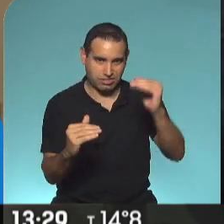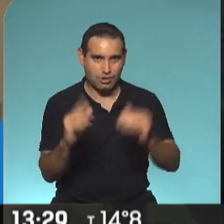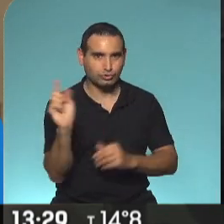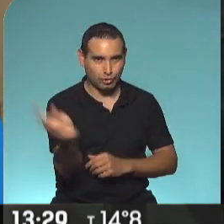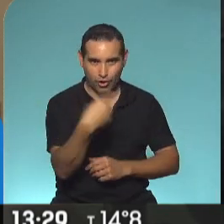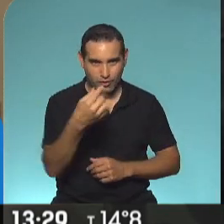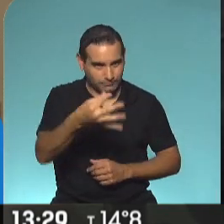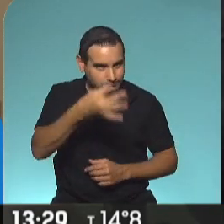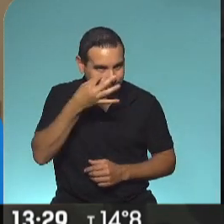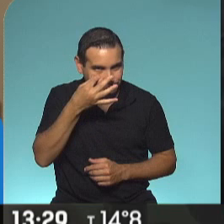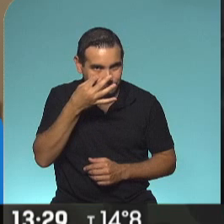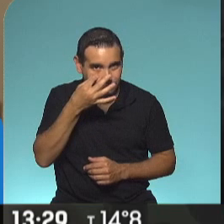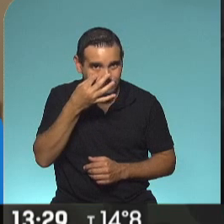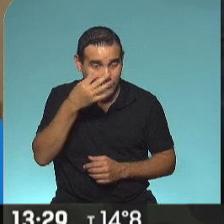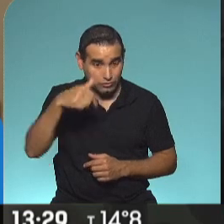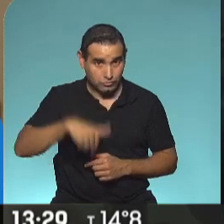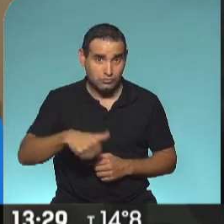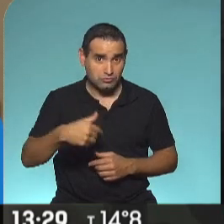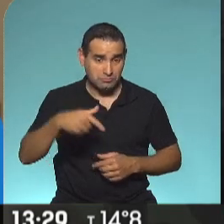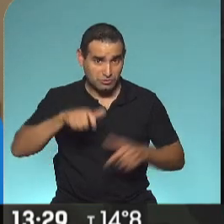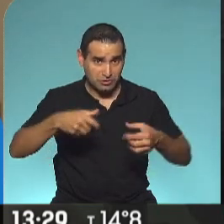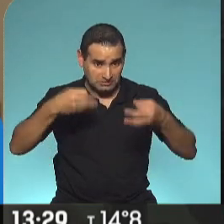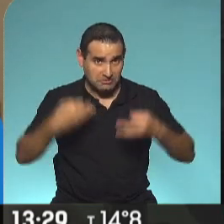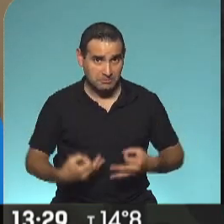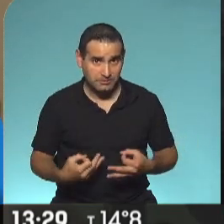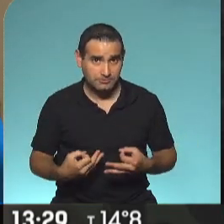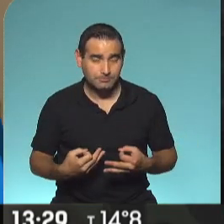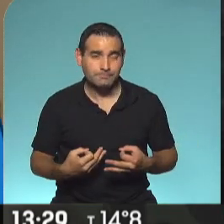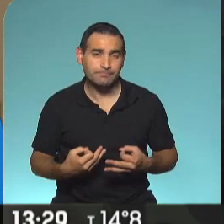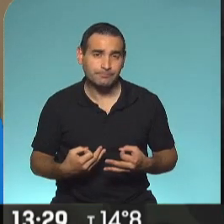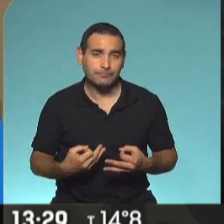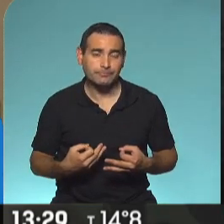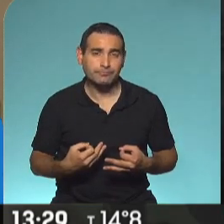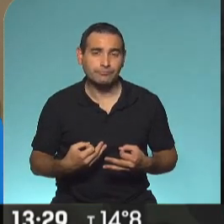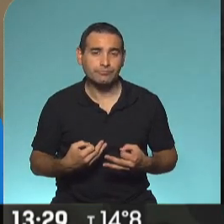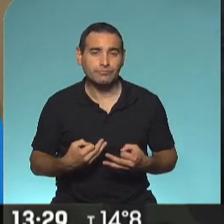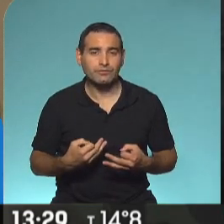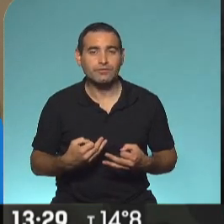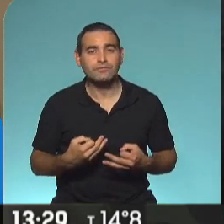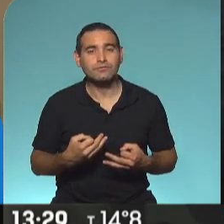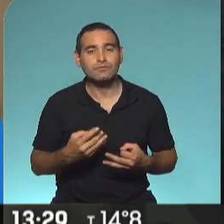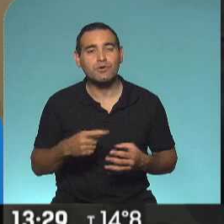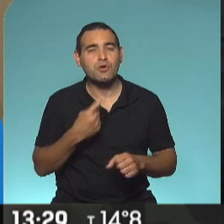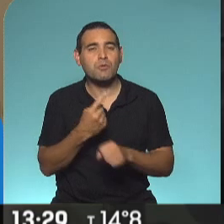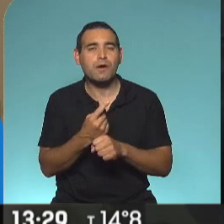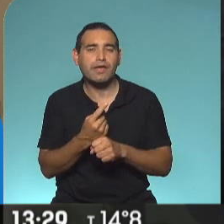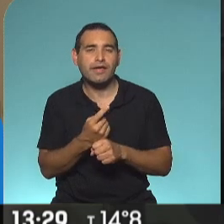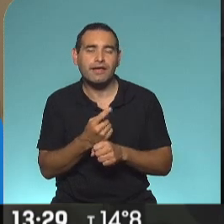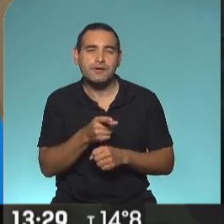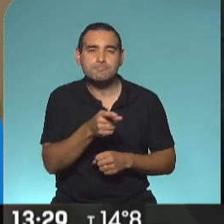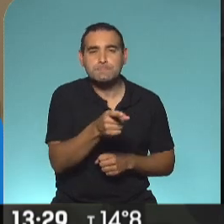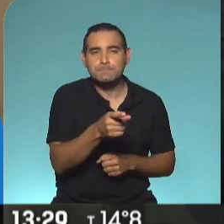si somos gente digna, como creo que somos, no podemos dejar ni